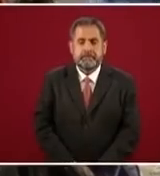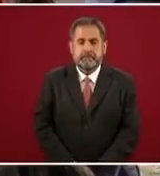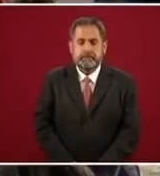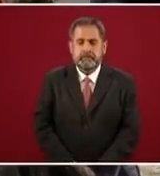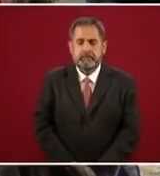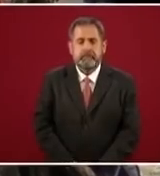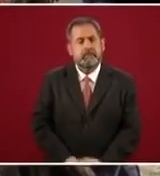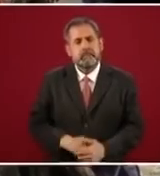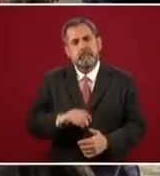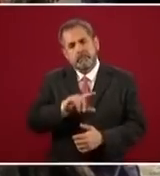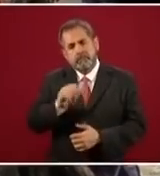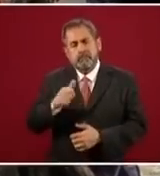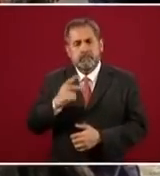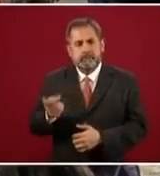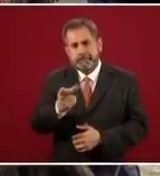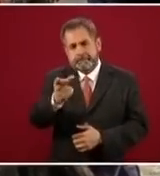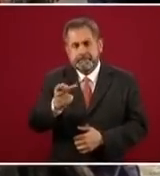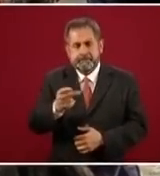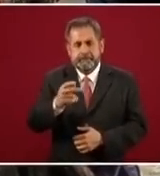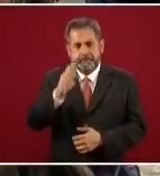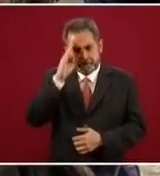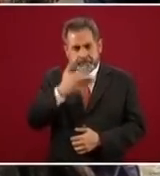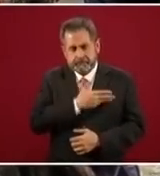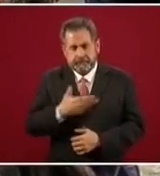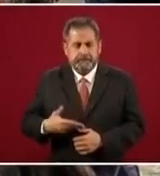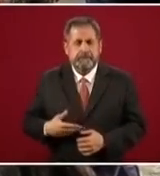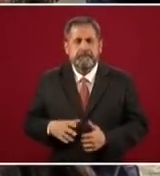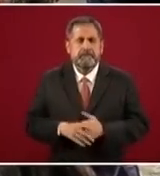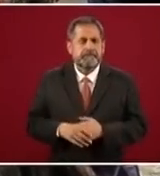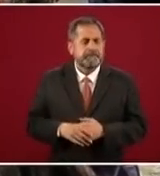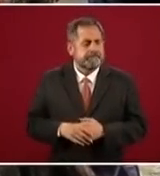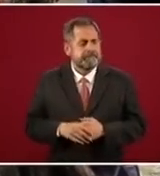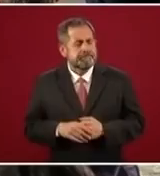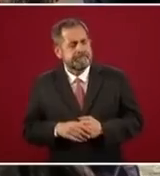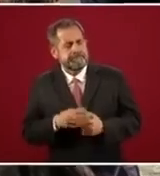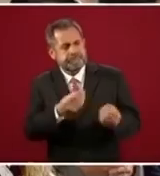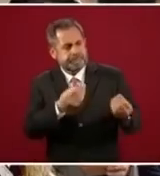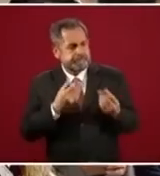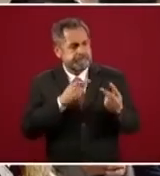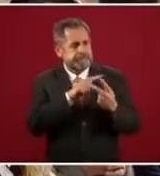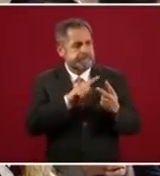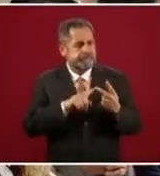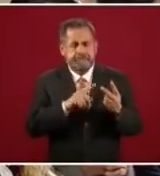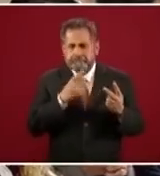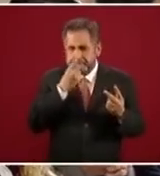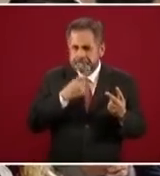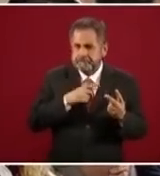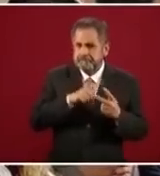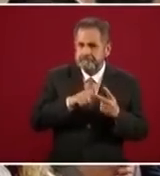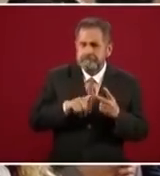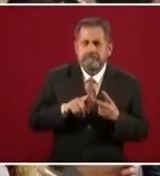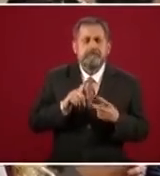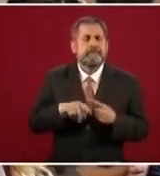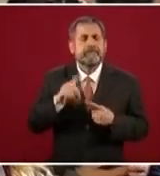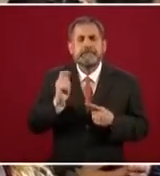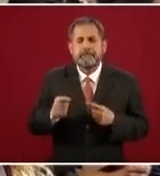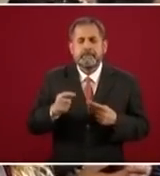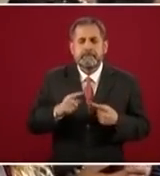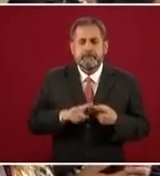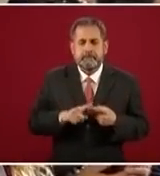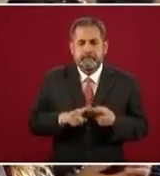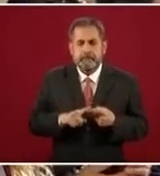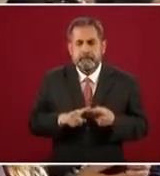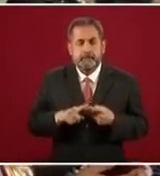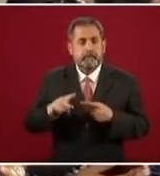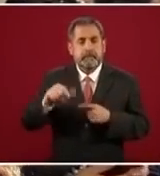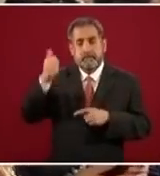Sí, le quería hacer otra pregunta, señor presidente. Hay un par de datos importantes, creo yo. Uno precisamente sobre la llegada